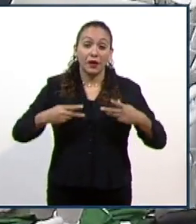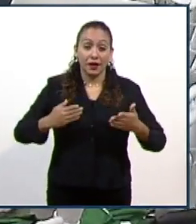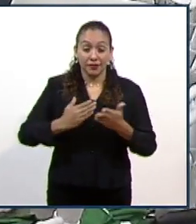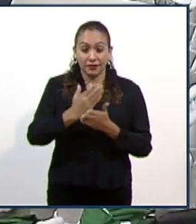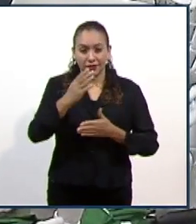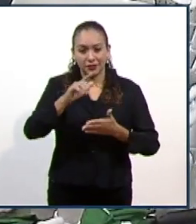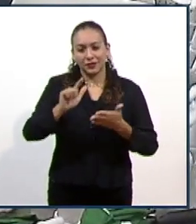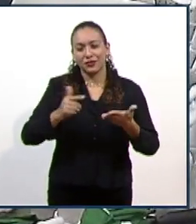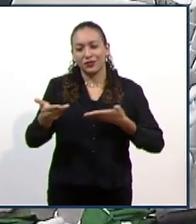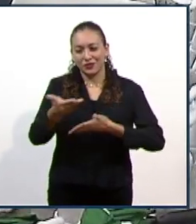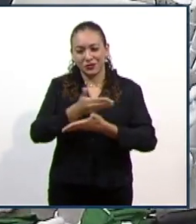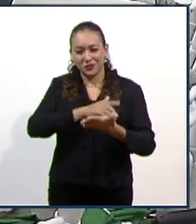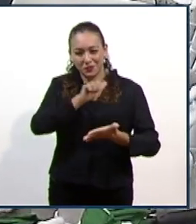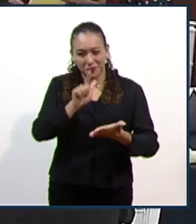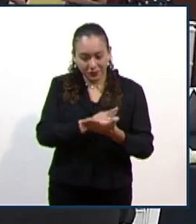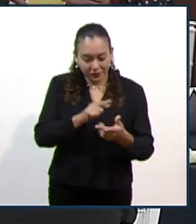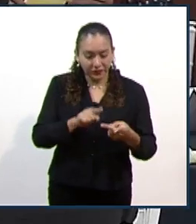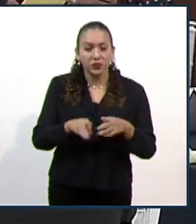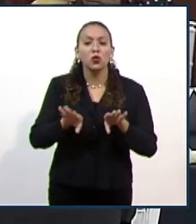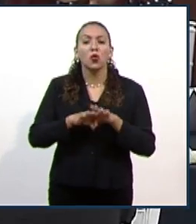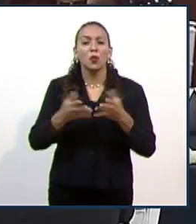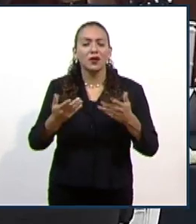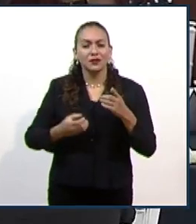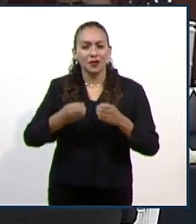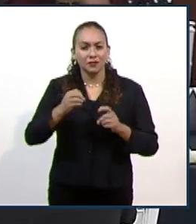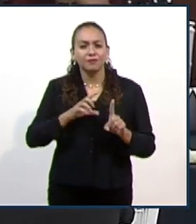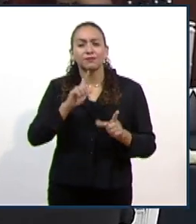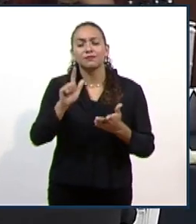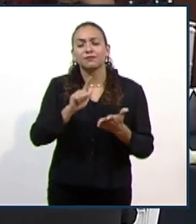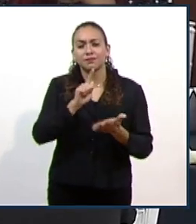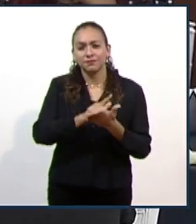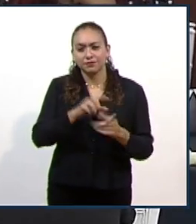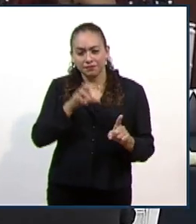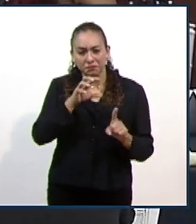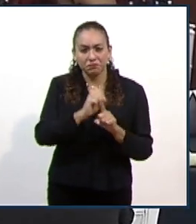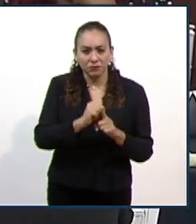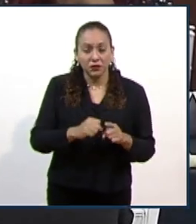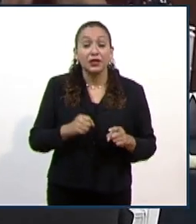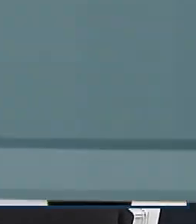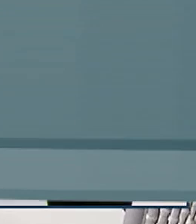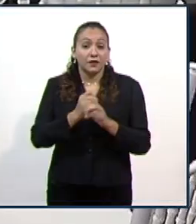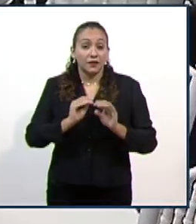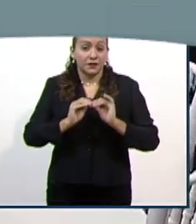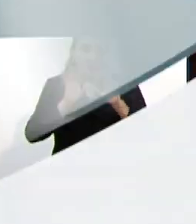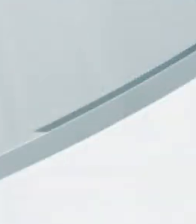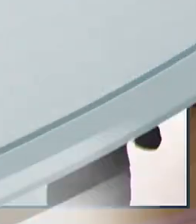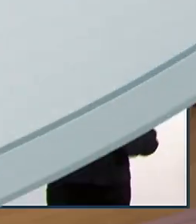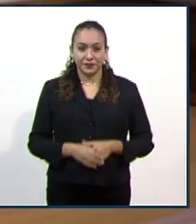seguridad, el Sistema Nacional de Impartición de Justicia y la rendición de cuentas.